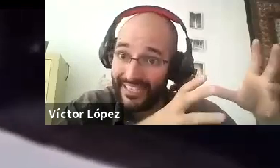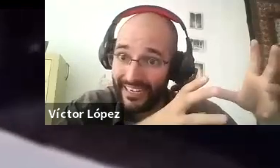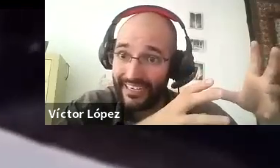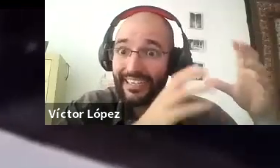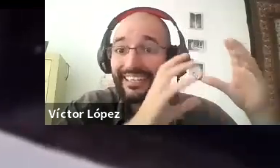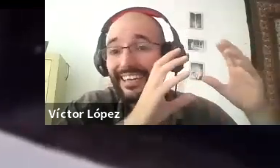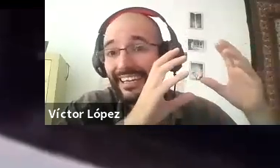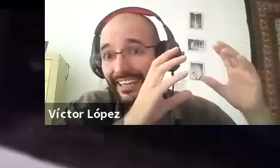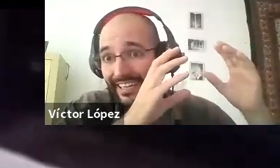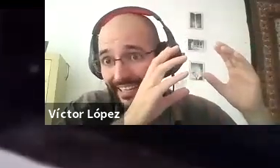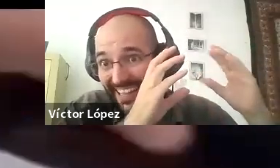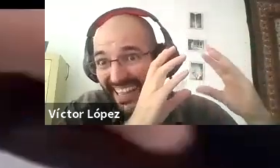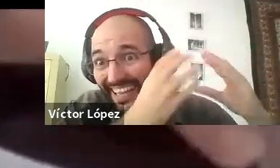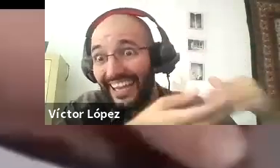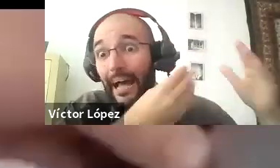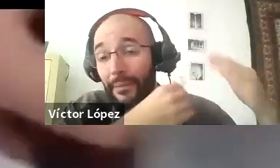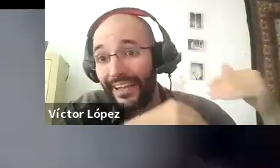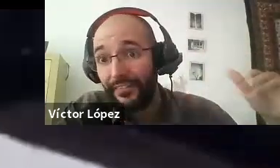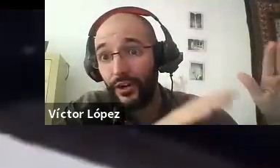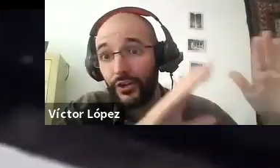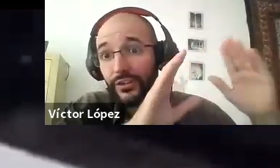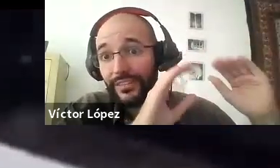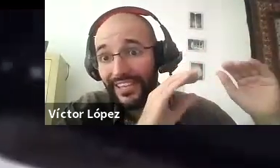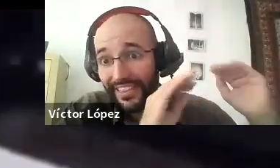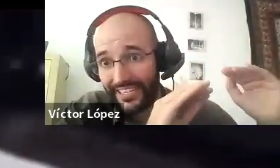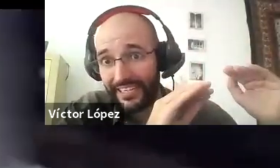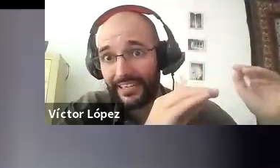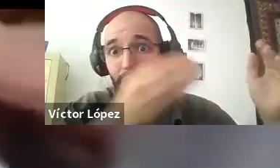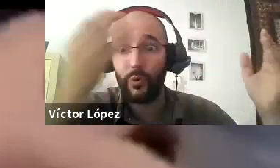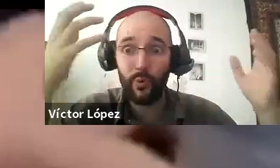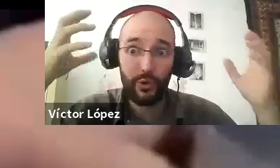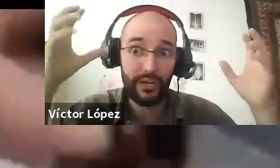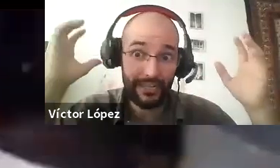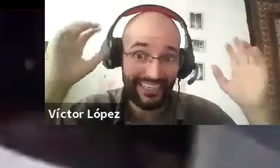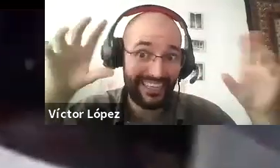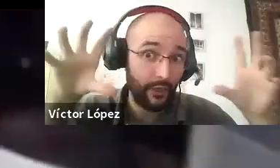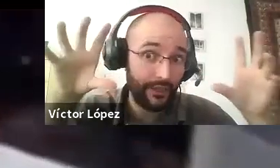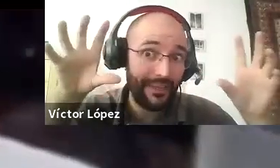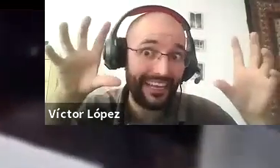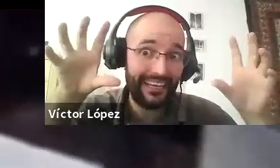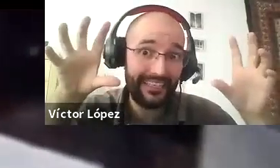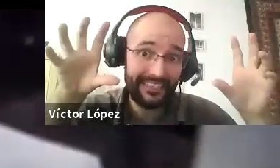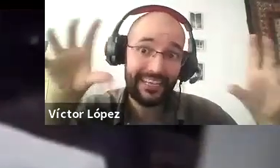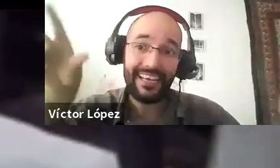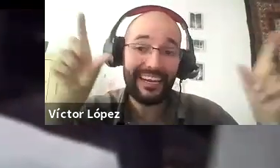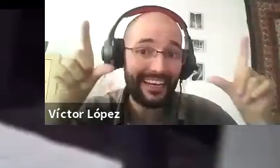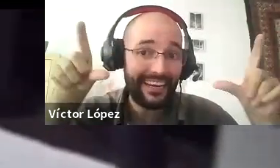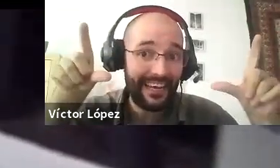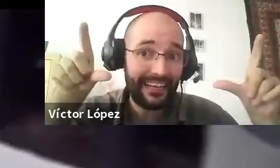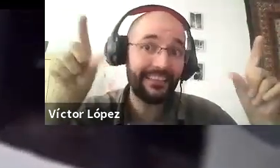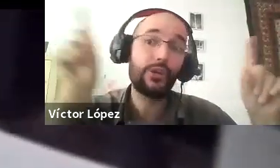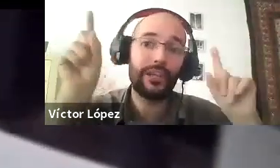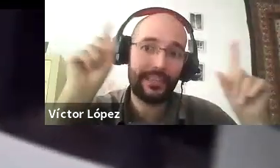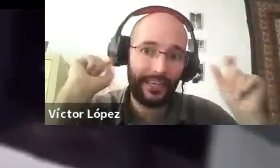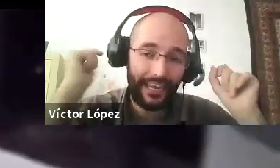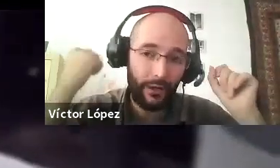a pesar de que la aplicación dice ser un detector de metales, en